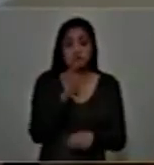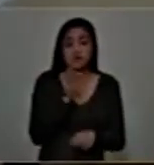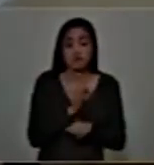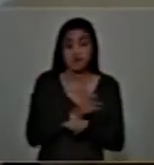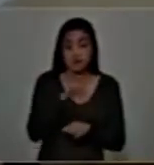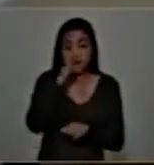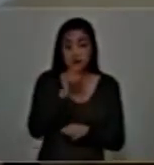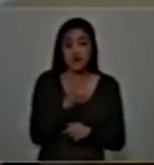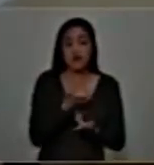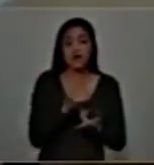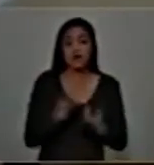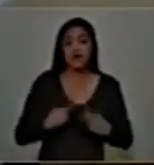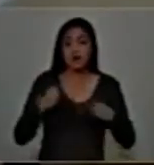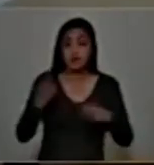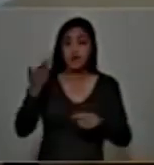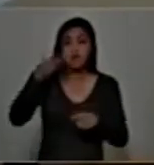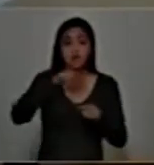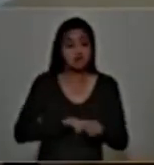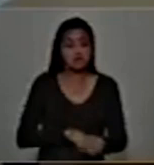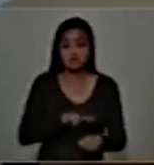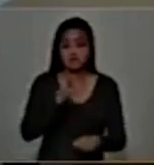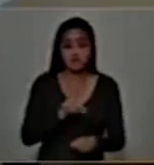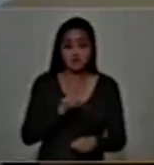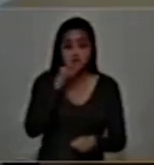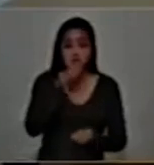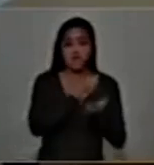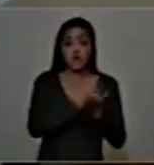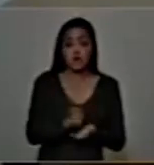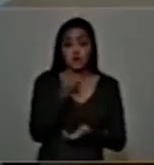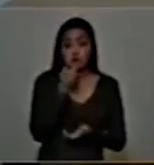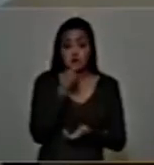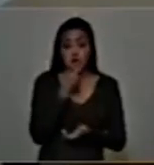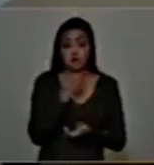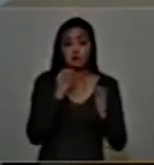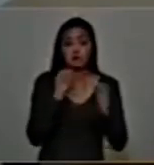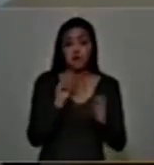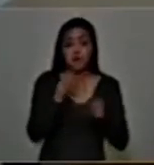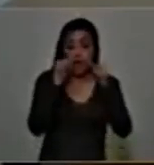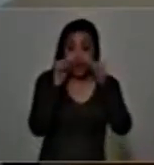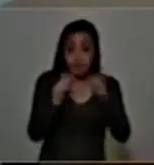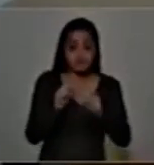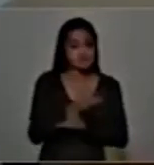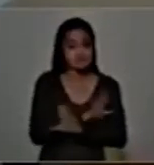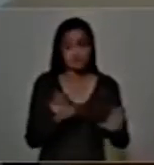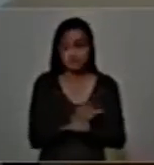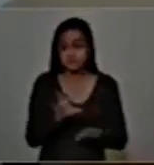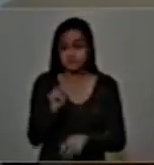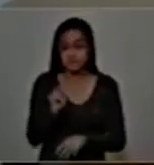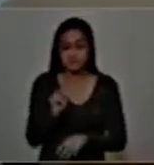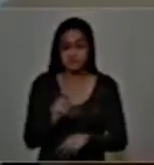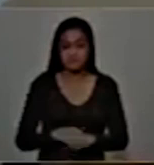hospitalizados. Y es su derecho a tomar